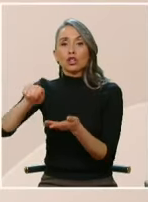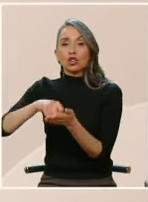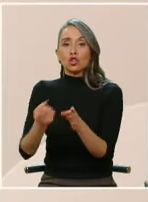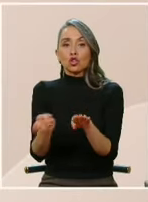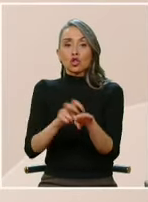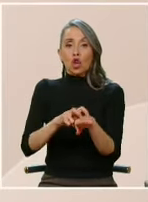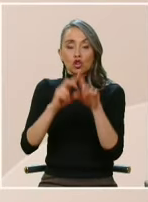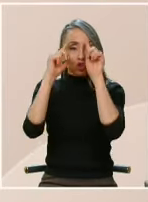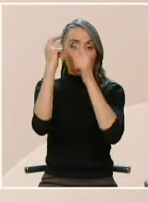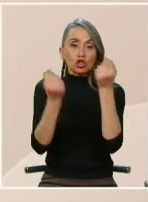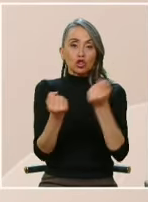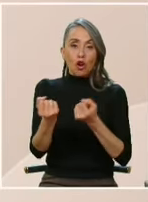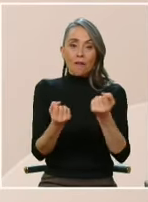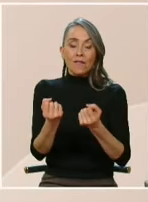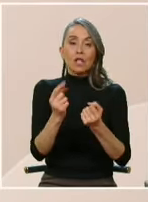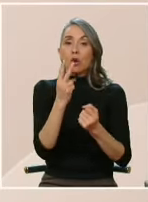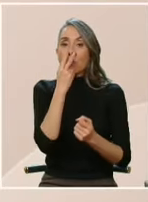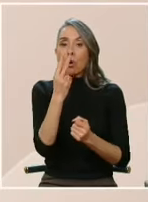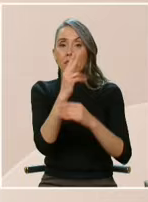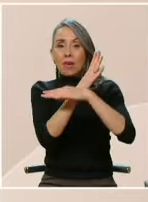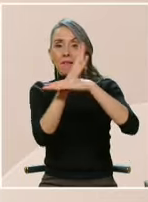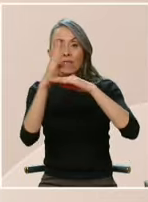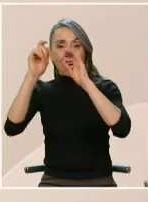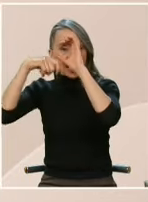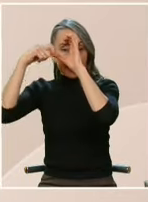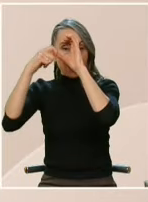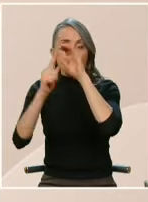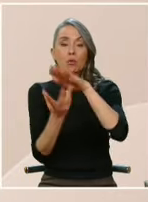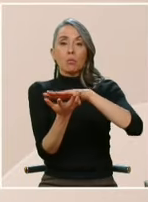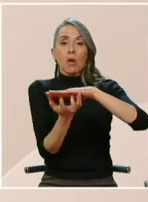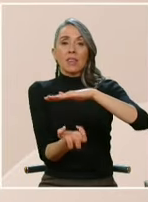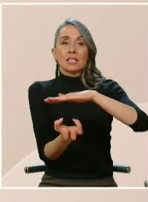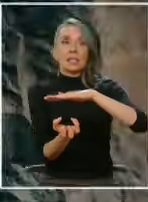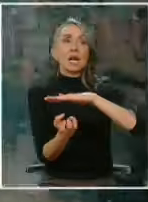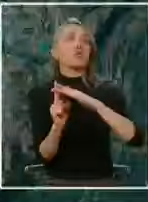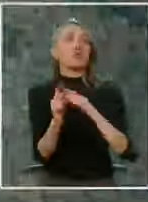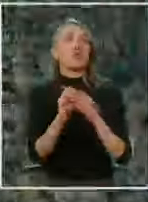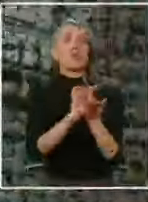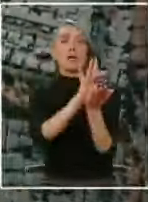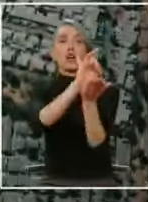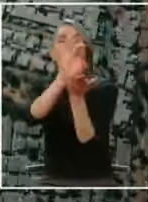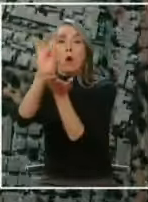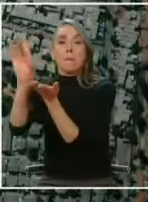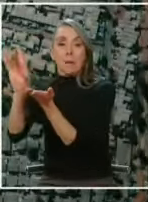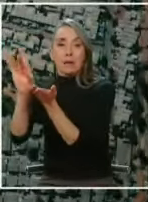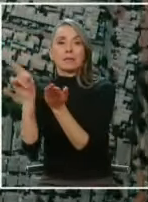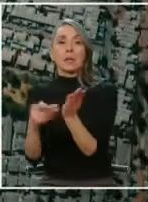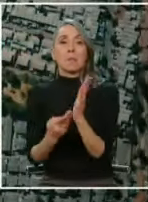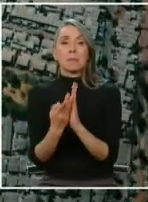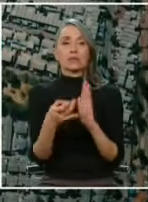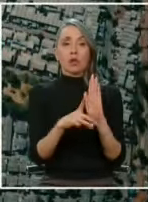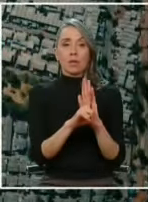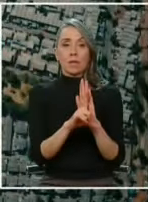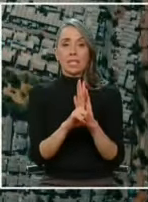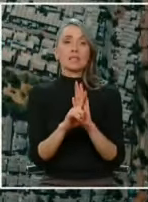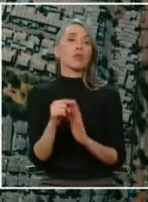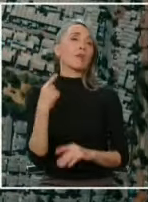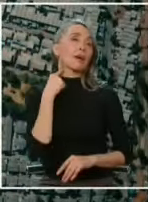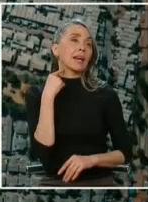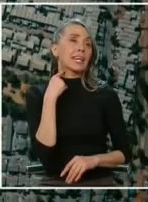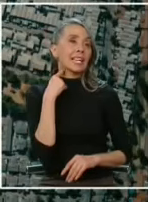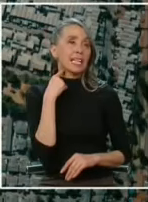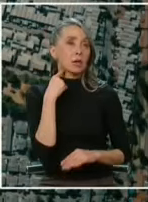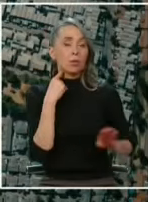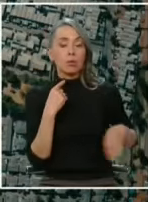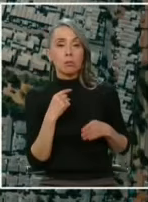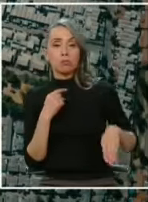conductor puede ver esa grabación tampoco se puede descargar ni compartir este delito comenzó en la comuna de quilicura